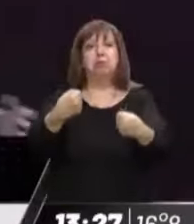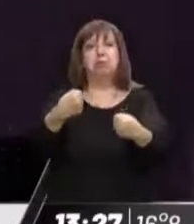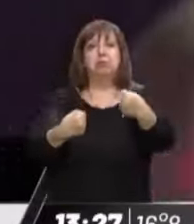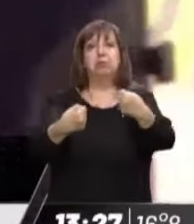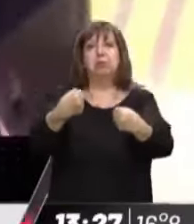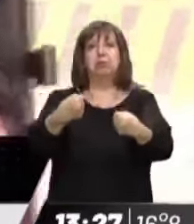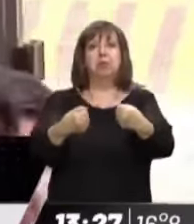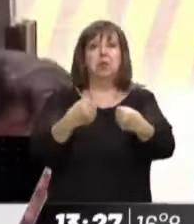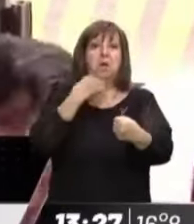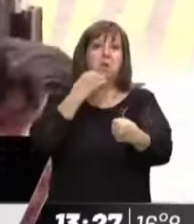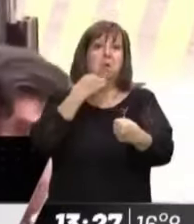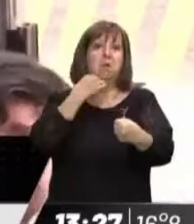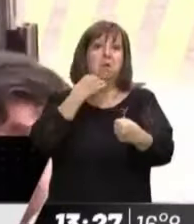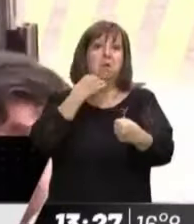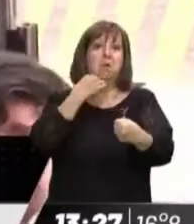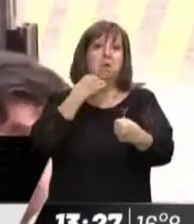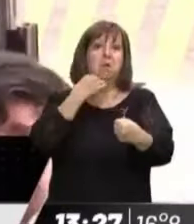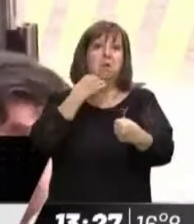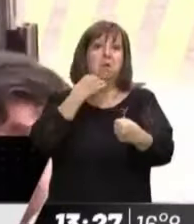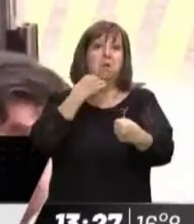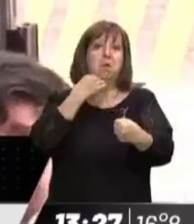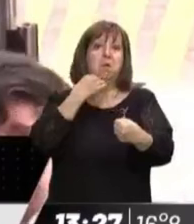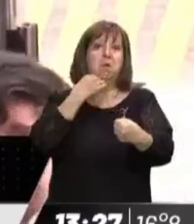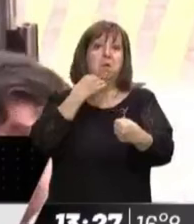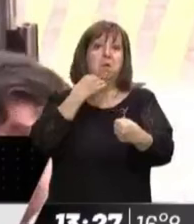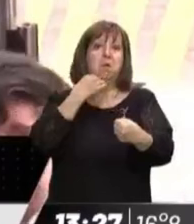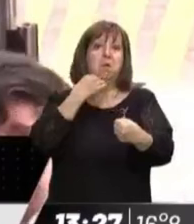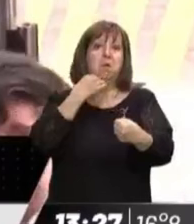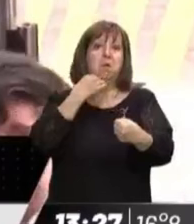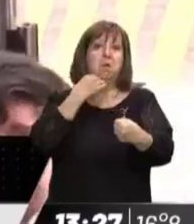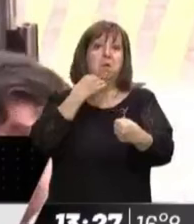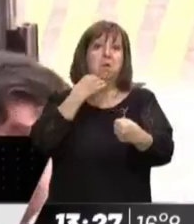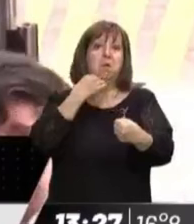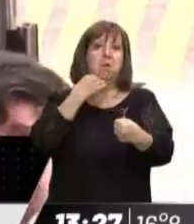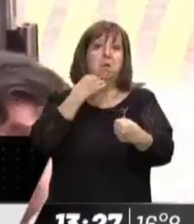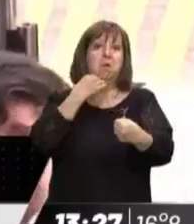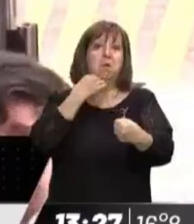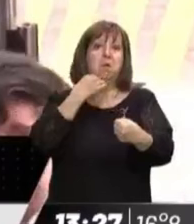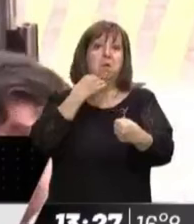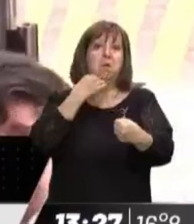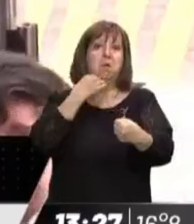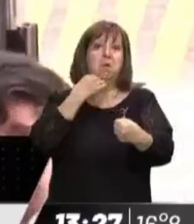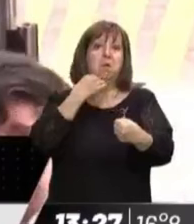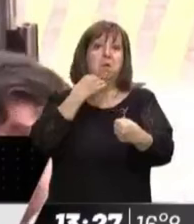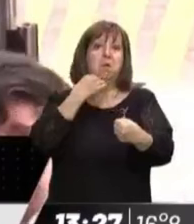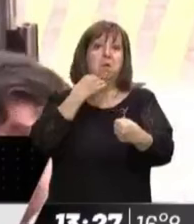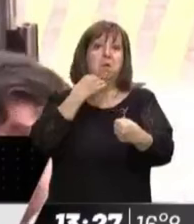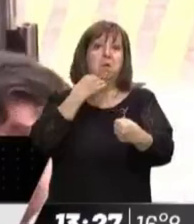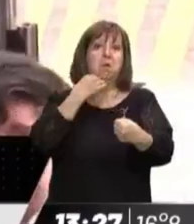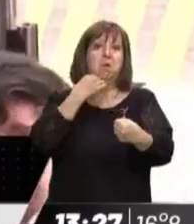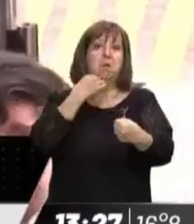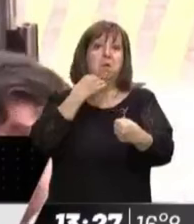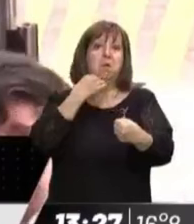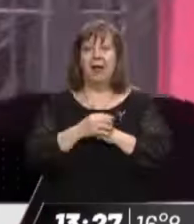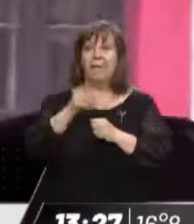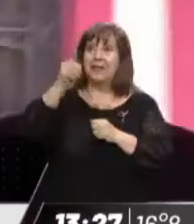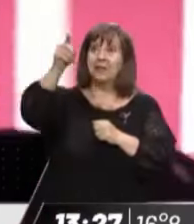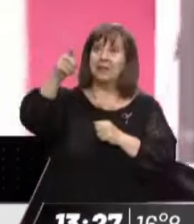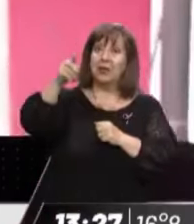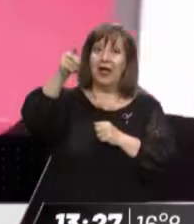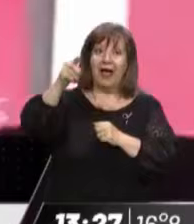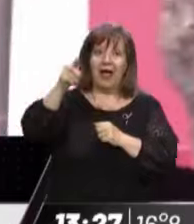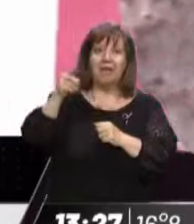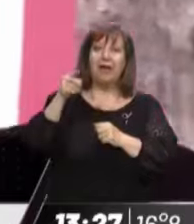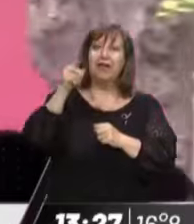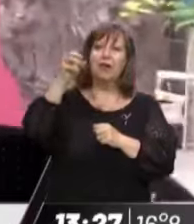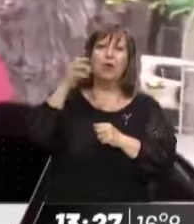Usted no se distraiga, pero le pregunto, ¿ya se actualizó en esta unidad el sistema? No, no, sigue todavía 70 pesos. Ah,